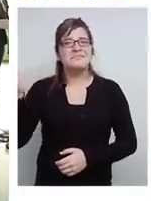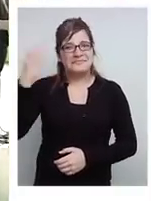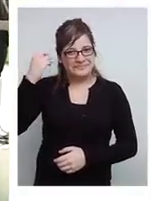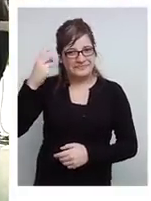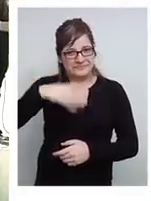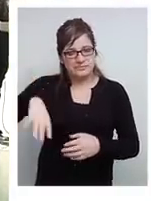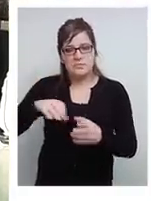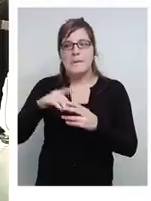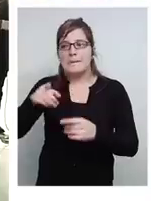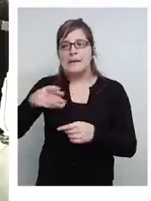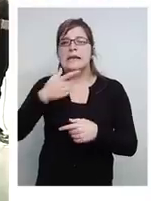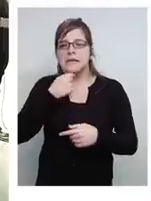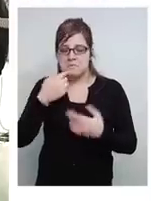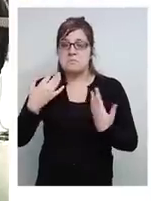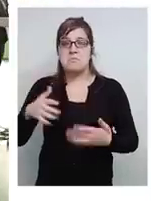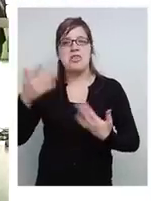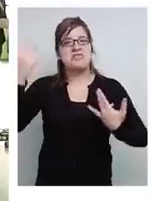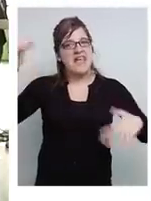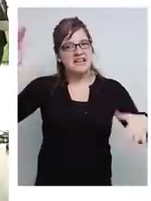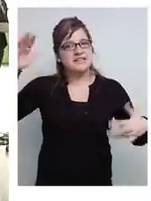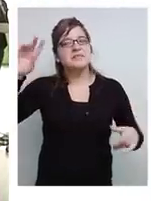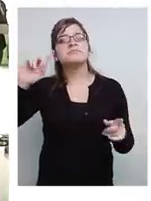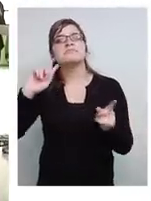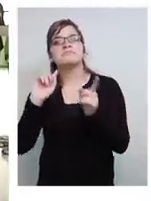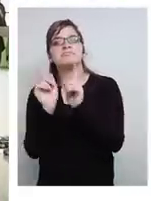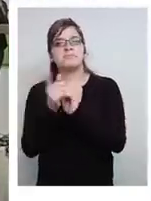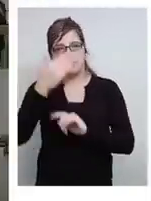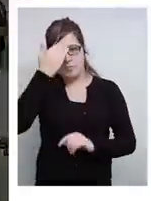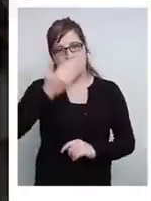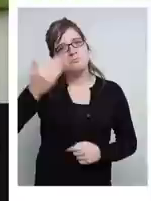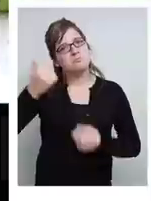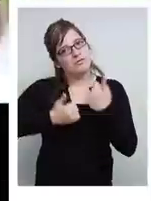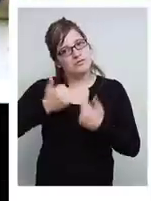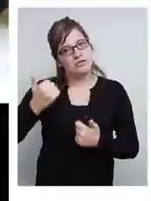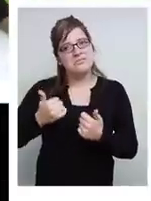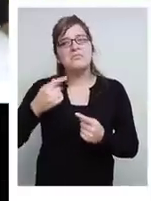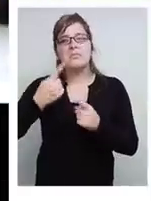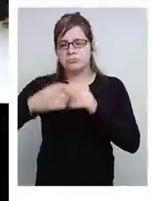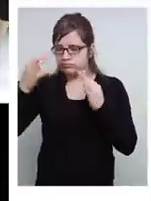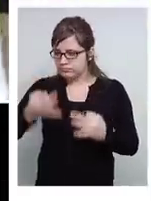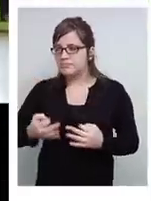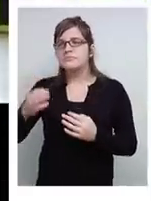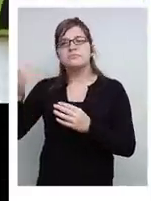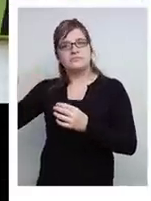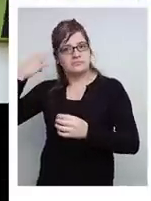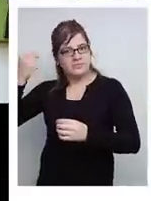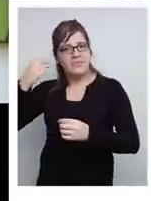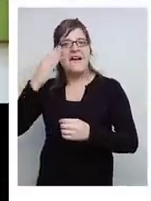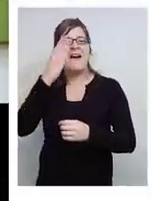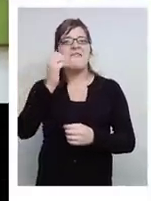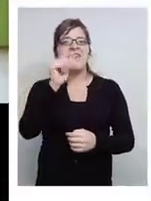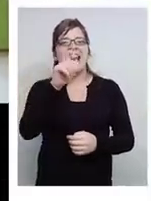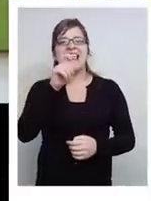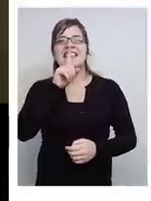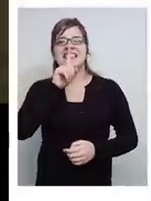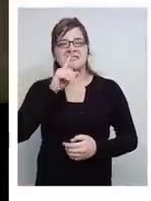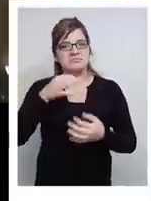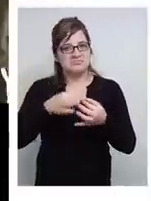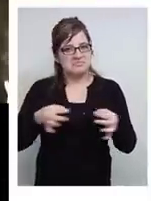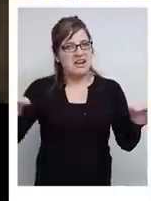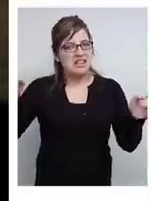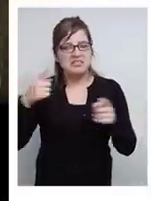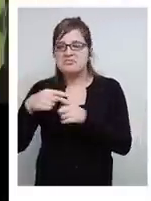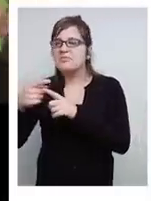danza, tanto en técnica académica, en el ballet, como en danza moderna, en general